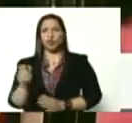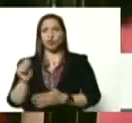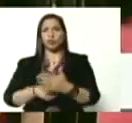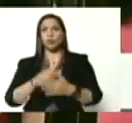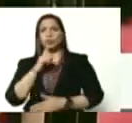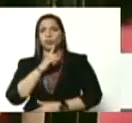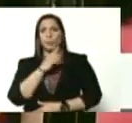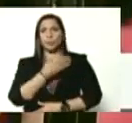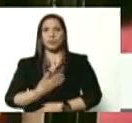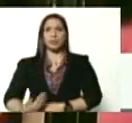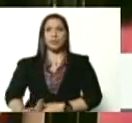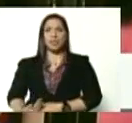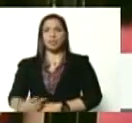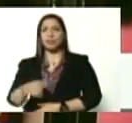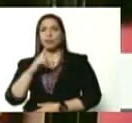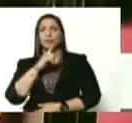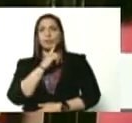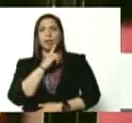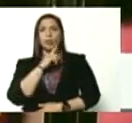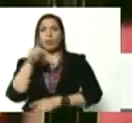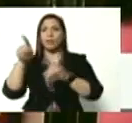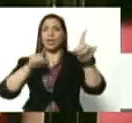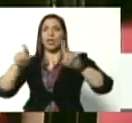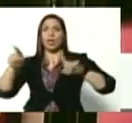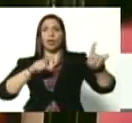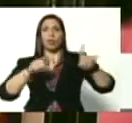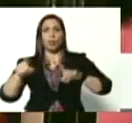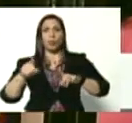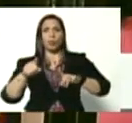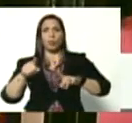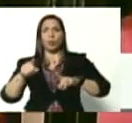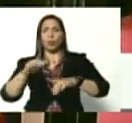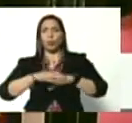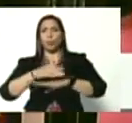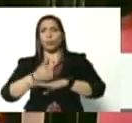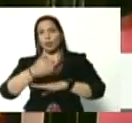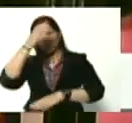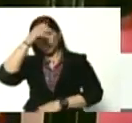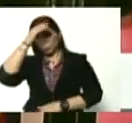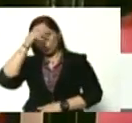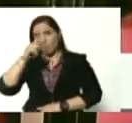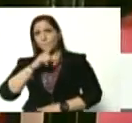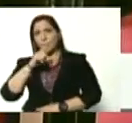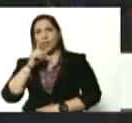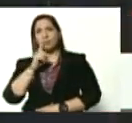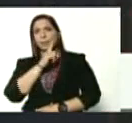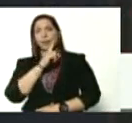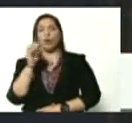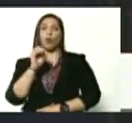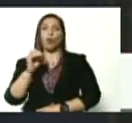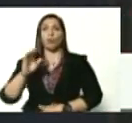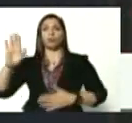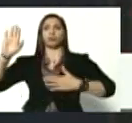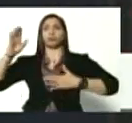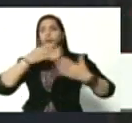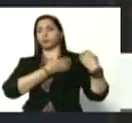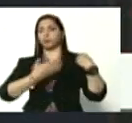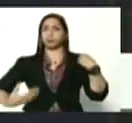presidentes nombrados a dedo por ton desde la casa blanca mal llamados autonombrados autoproclamados